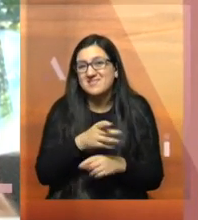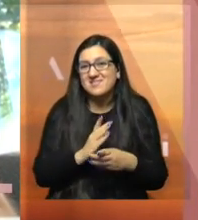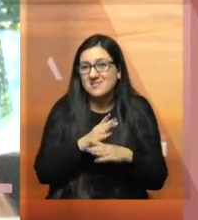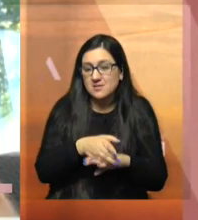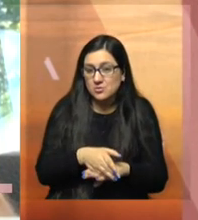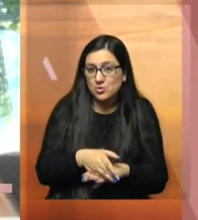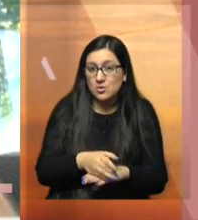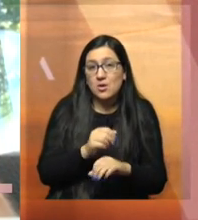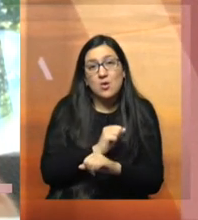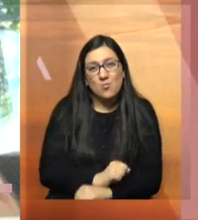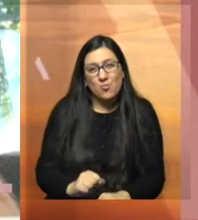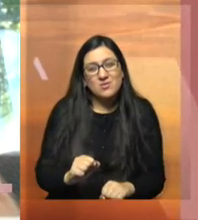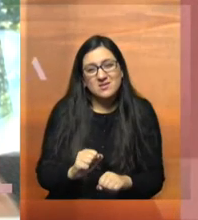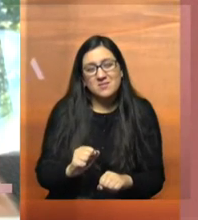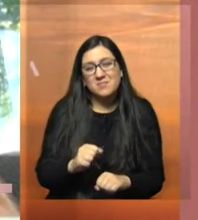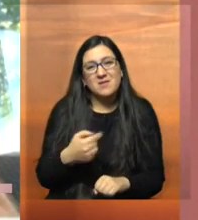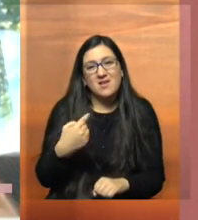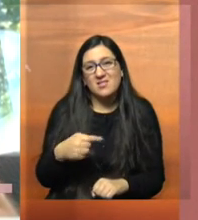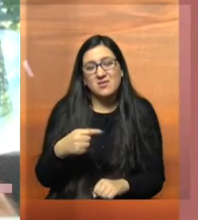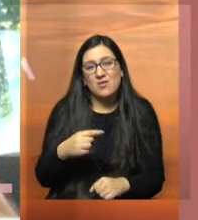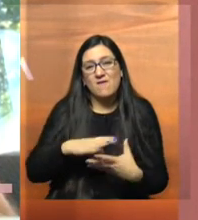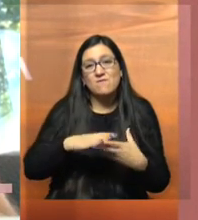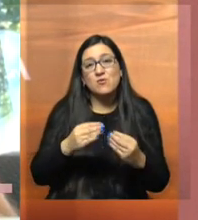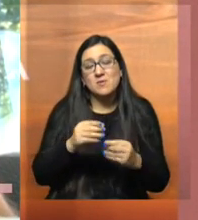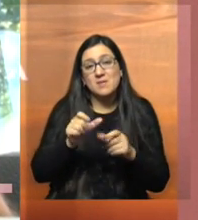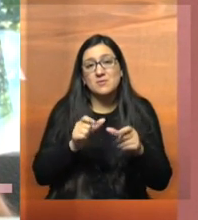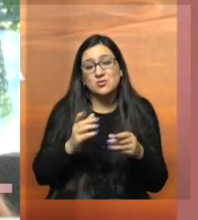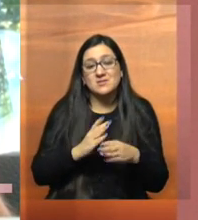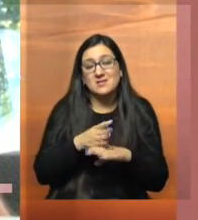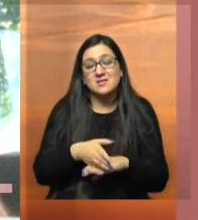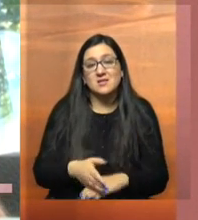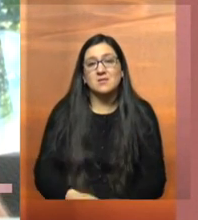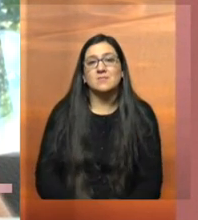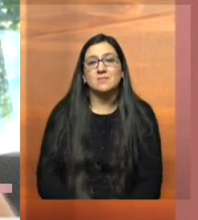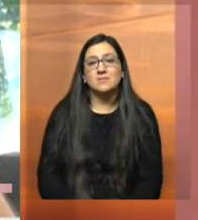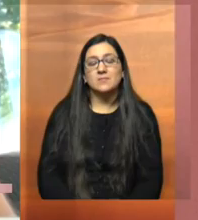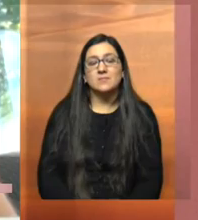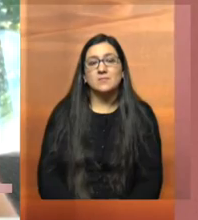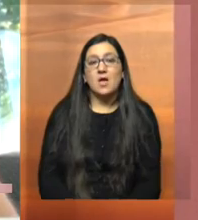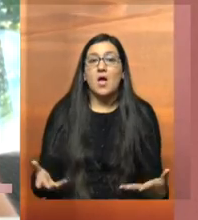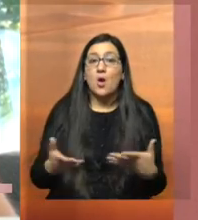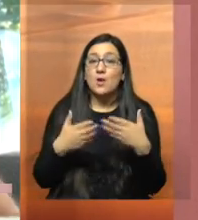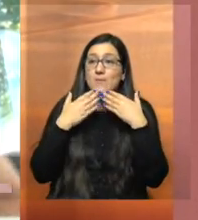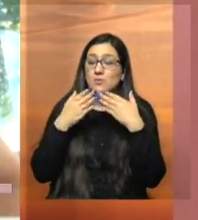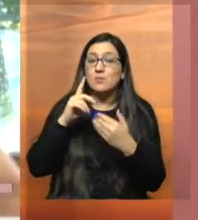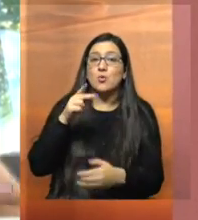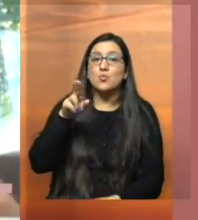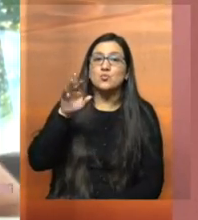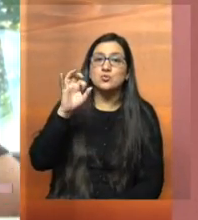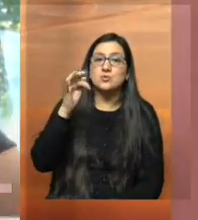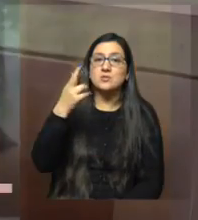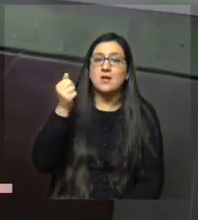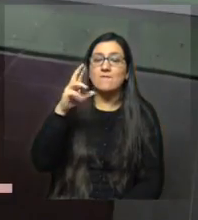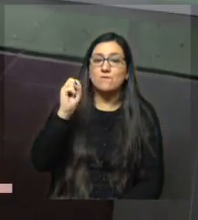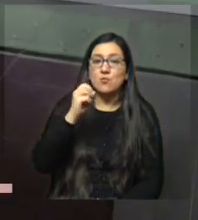puede perjudicar la manera como las personas acceden al existir una concentración tan alta. Ahora le preguntamos a Gustavo precisamente sobre este tema,